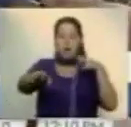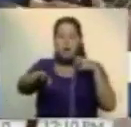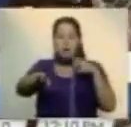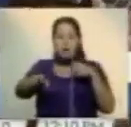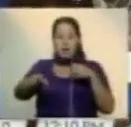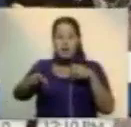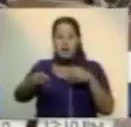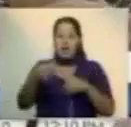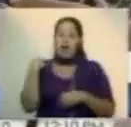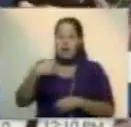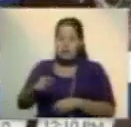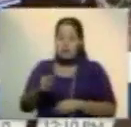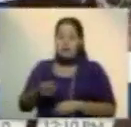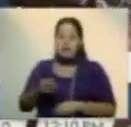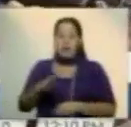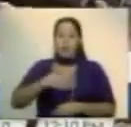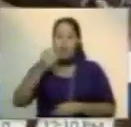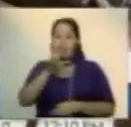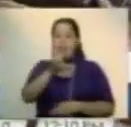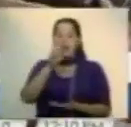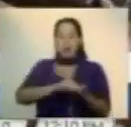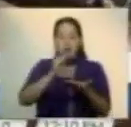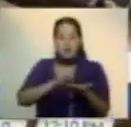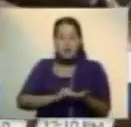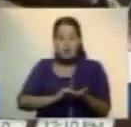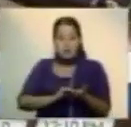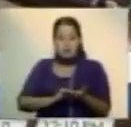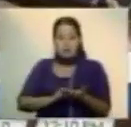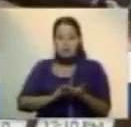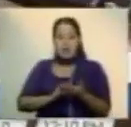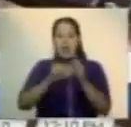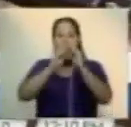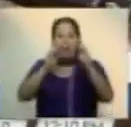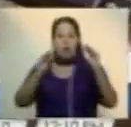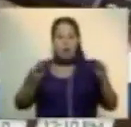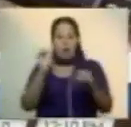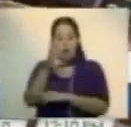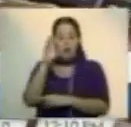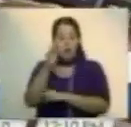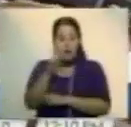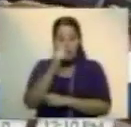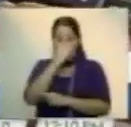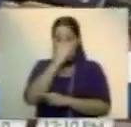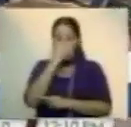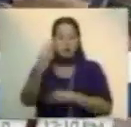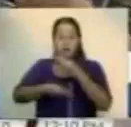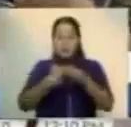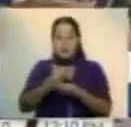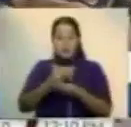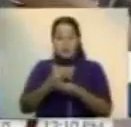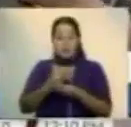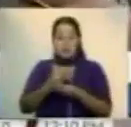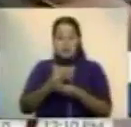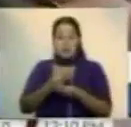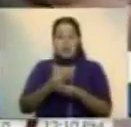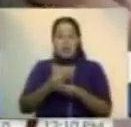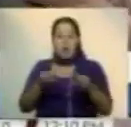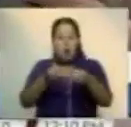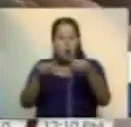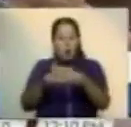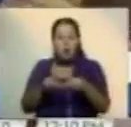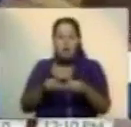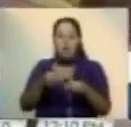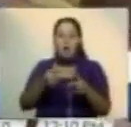calificada, convocando hasta tres veces el consenso. Y de no llegarse a tal consenso se